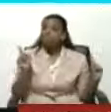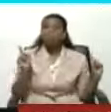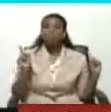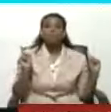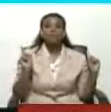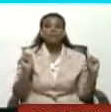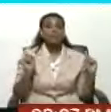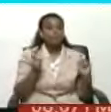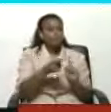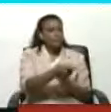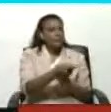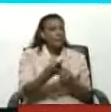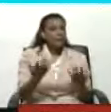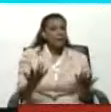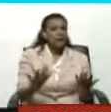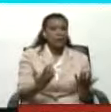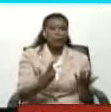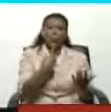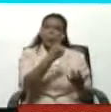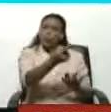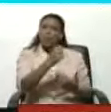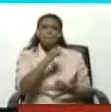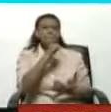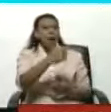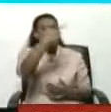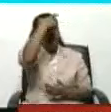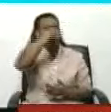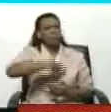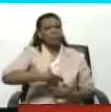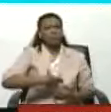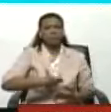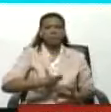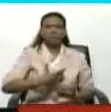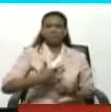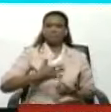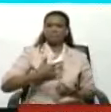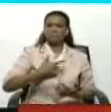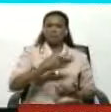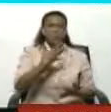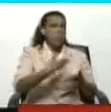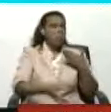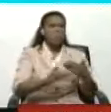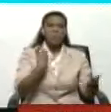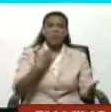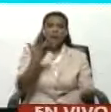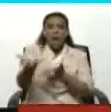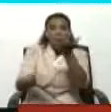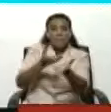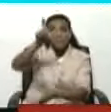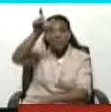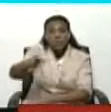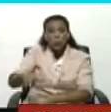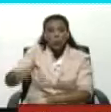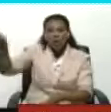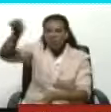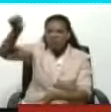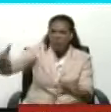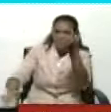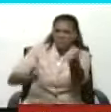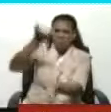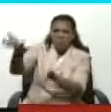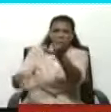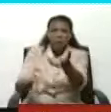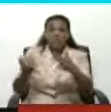si uno puede decir que ellos son malos, muy, pero muy malos, perversos, no les importa quemar gente viva.